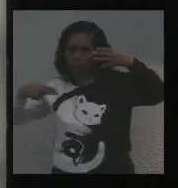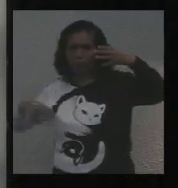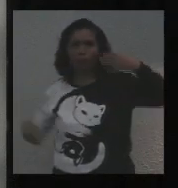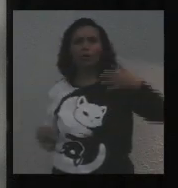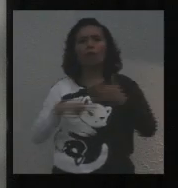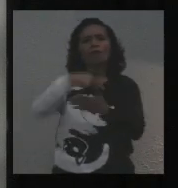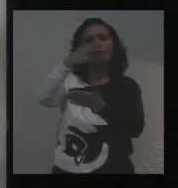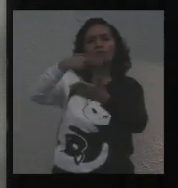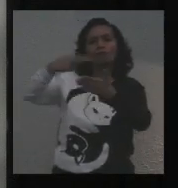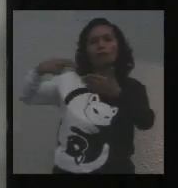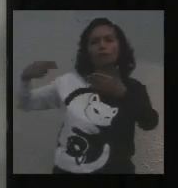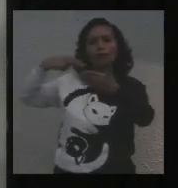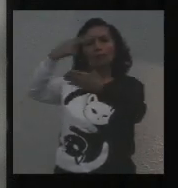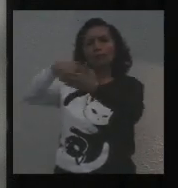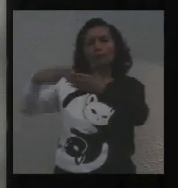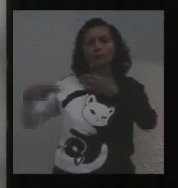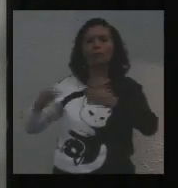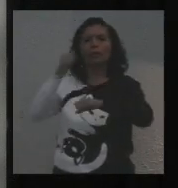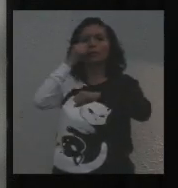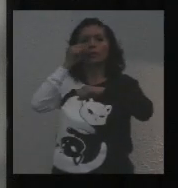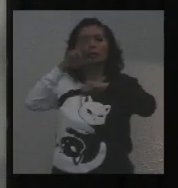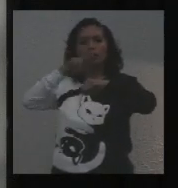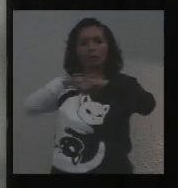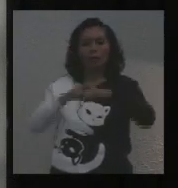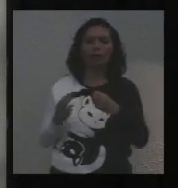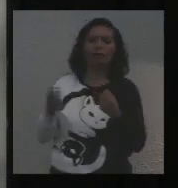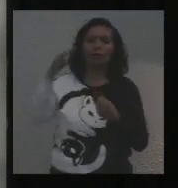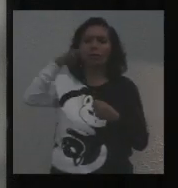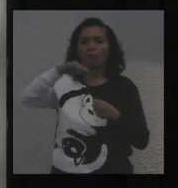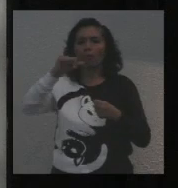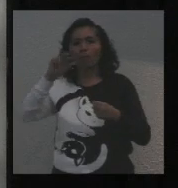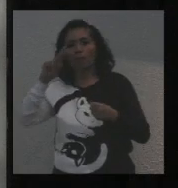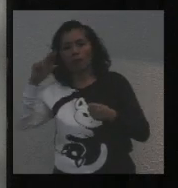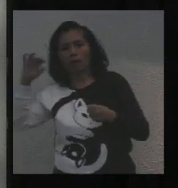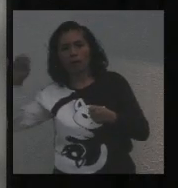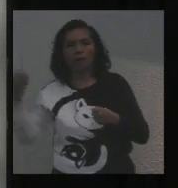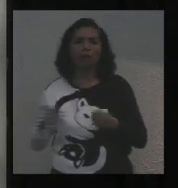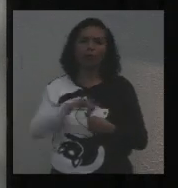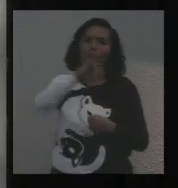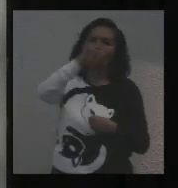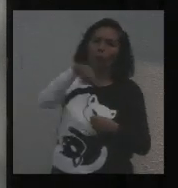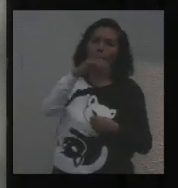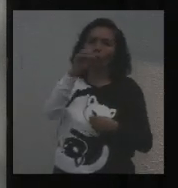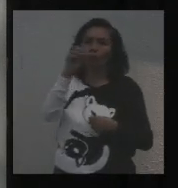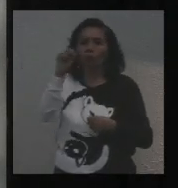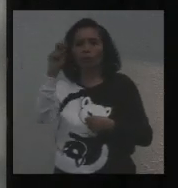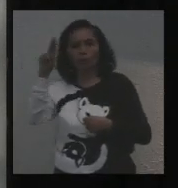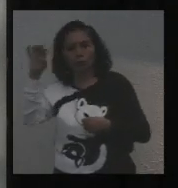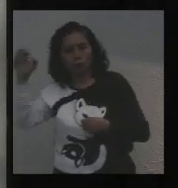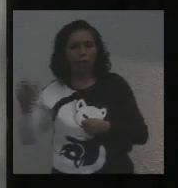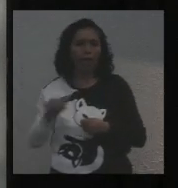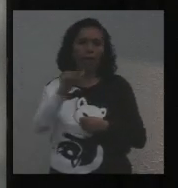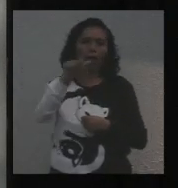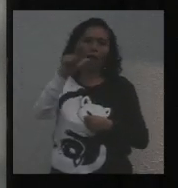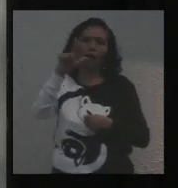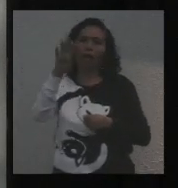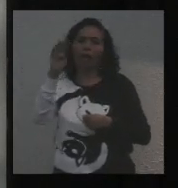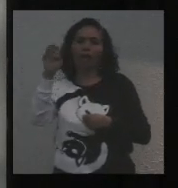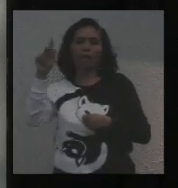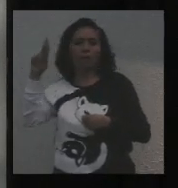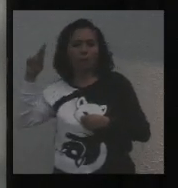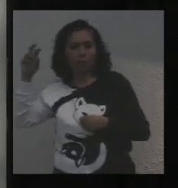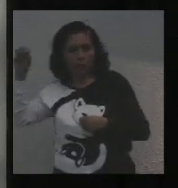Diputados Propietarios Sebastián Estrella Pol, Mario Ramírez Canul, José Flota Valdés y Alberto Villanueva